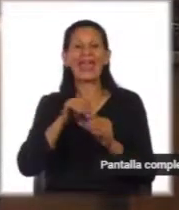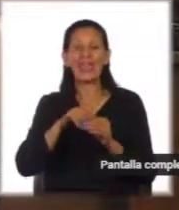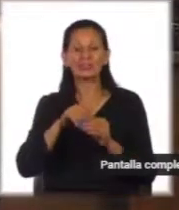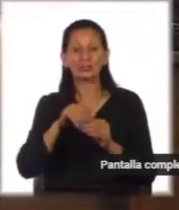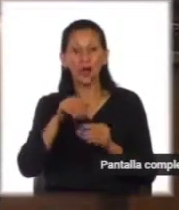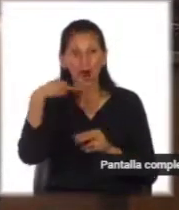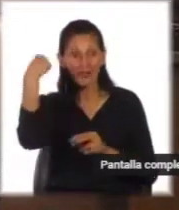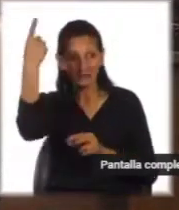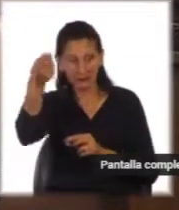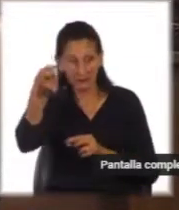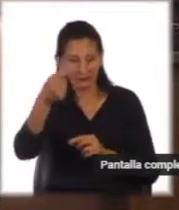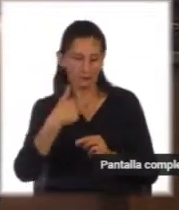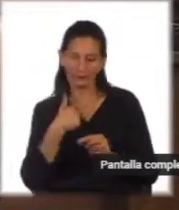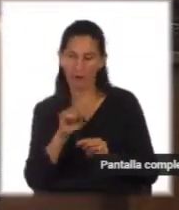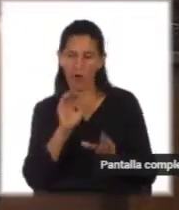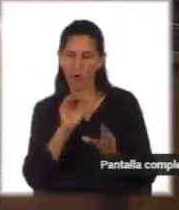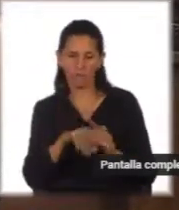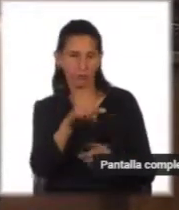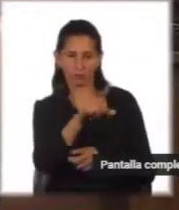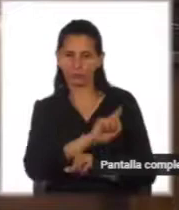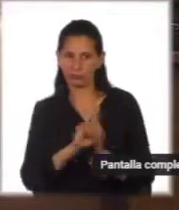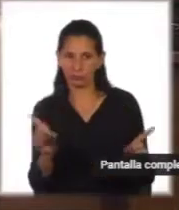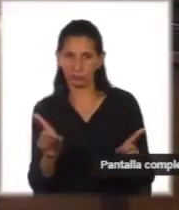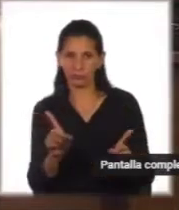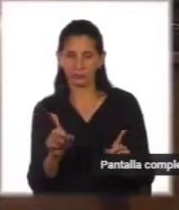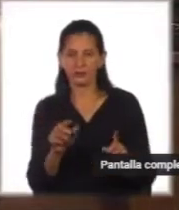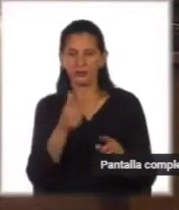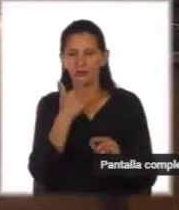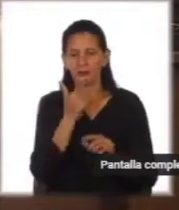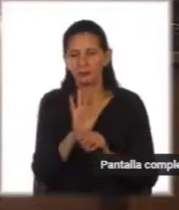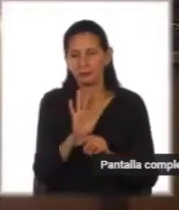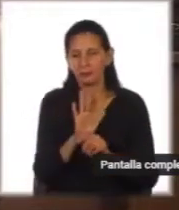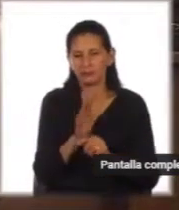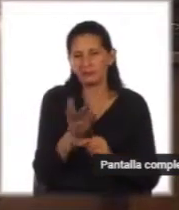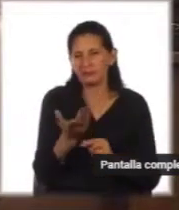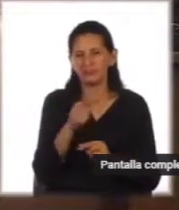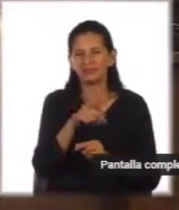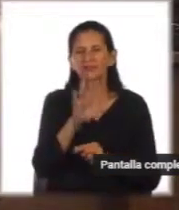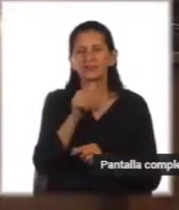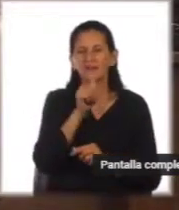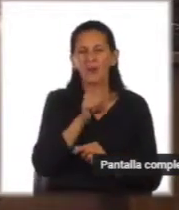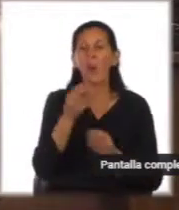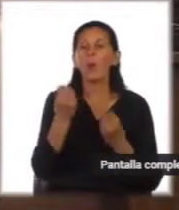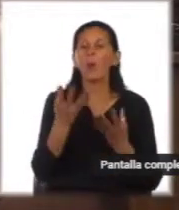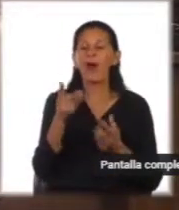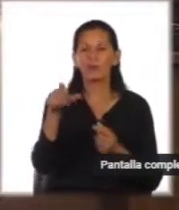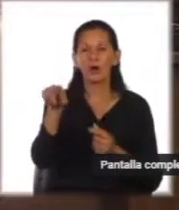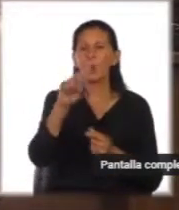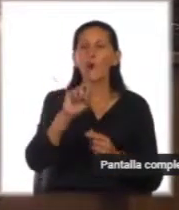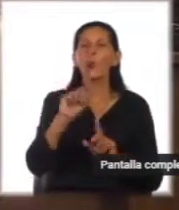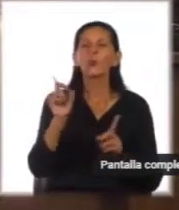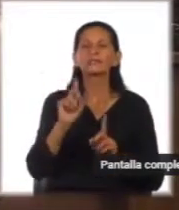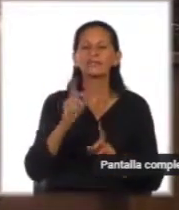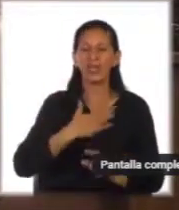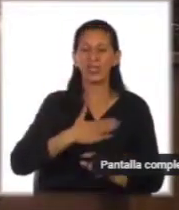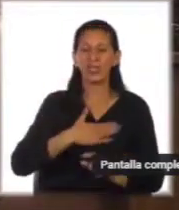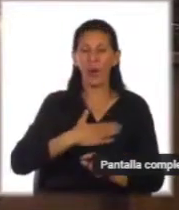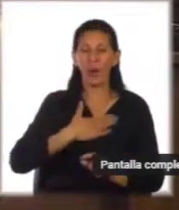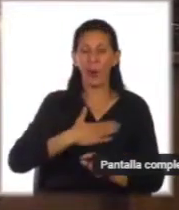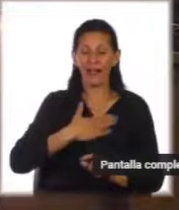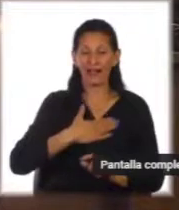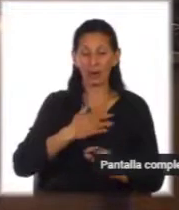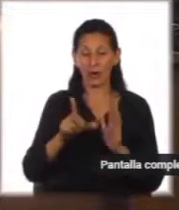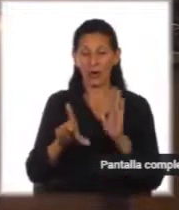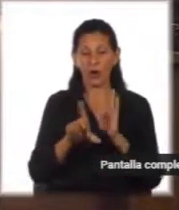elecciones. Pero este método ya es viejo, no es nuevo. Cuando no están de acuerdo con alguna ley que consagra